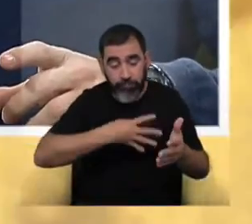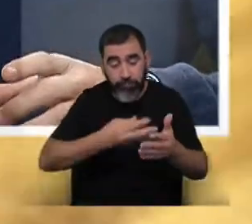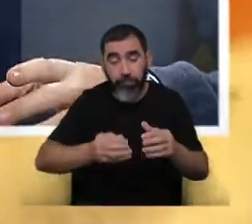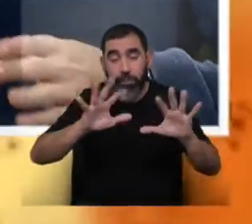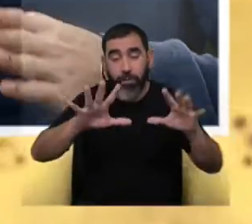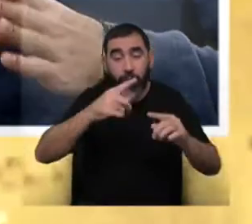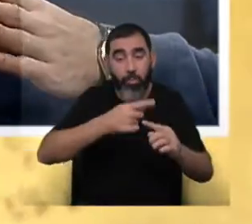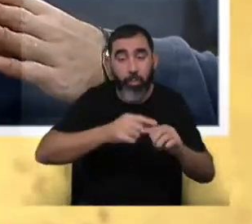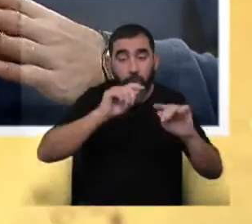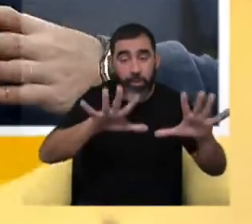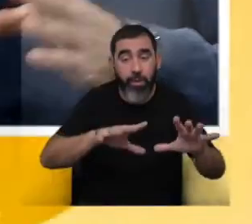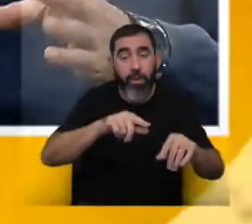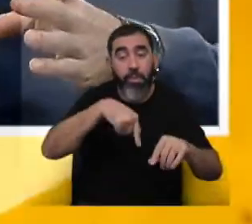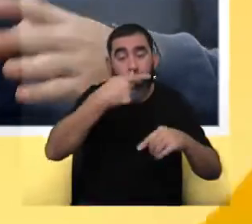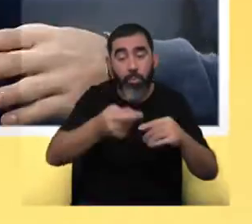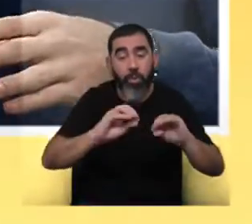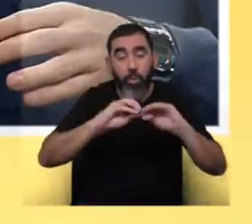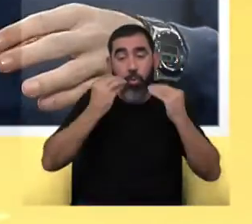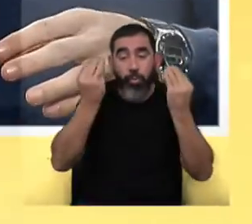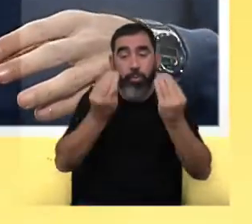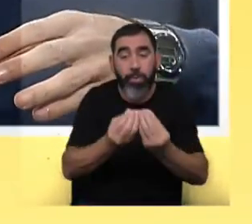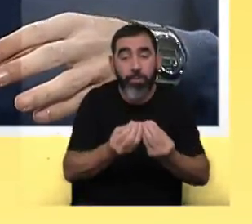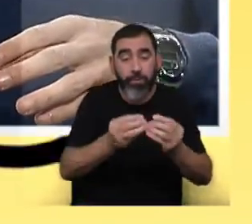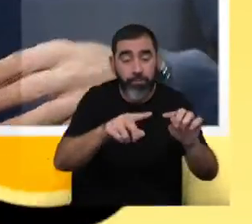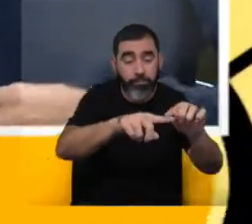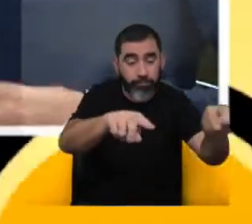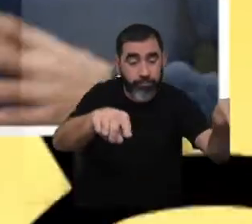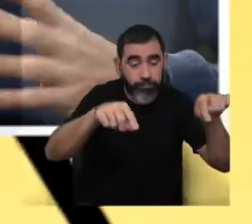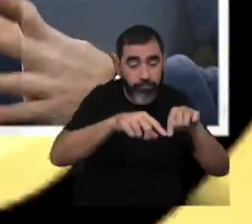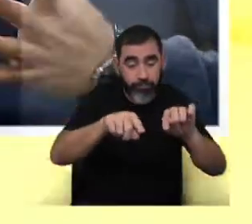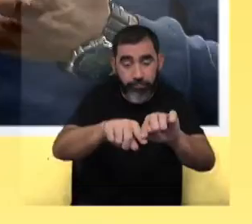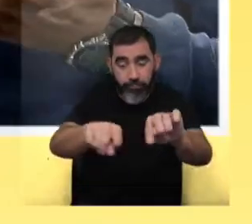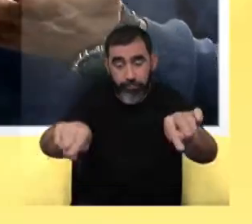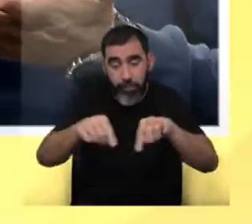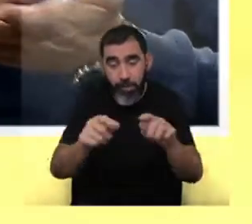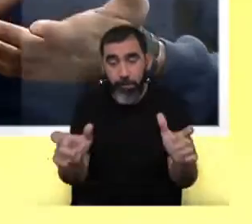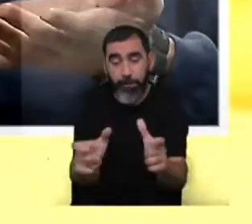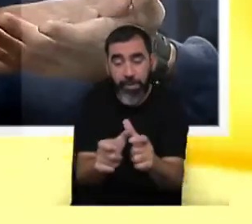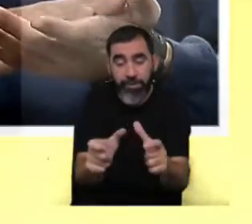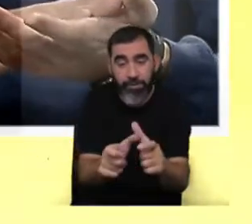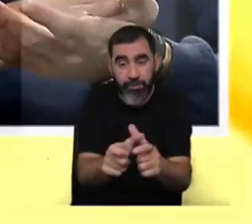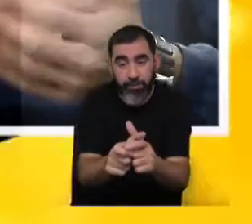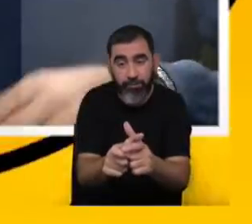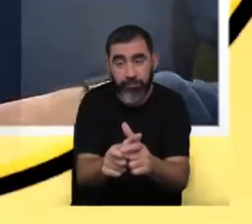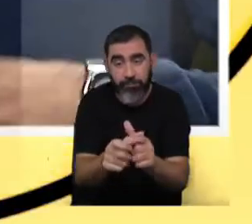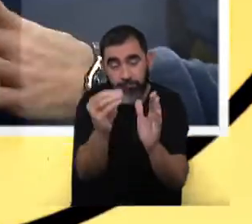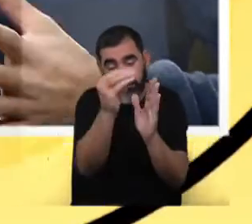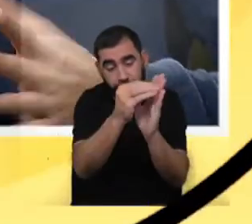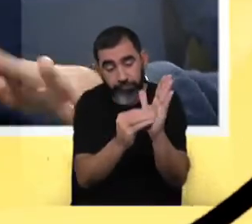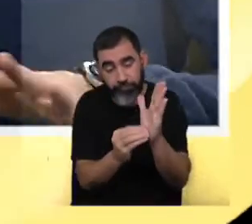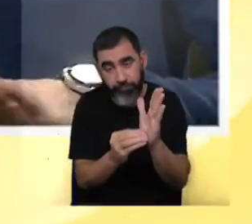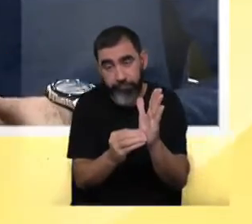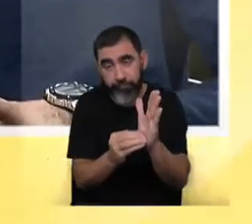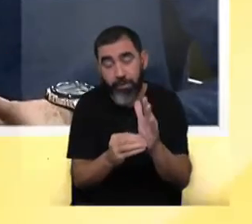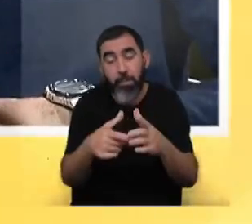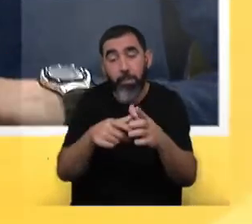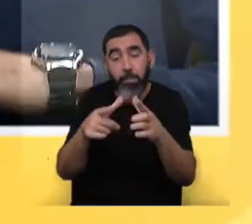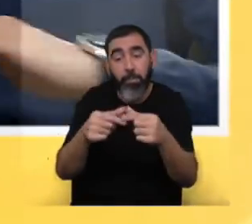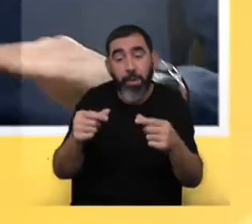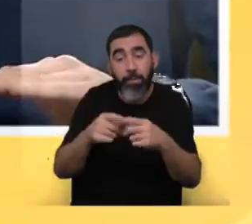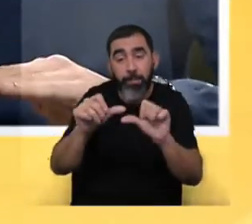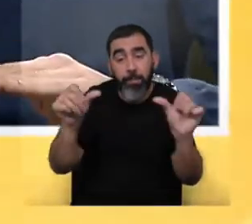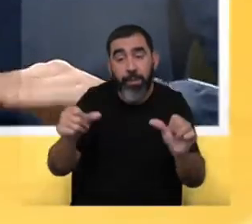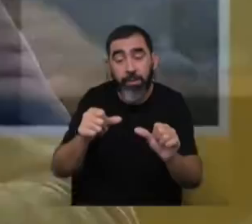10 y después vamos completando esos grillados con las trincheras. Entonces lo vamos registrando en este plano. El plano papel después lo que se hace